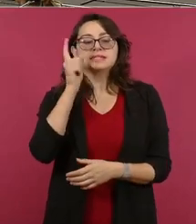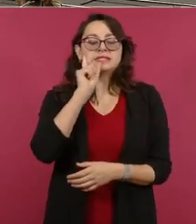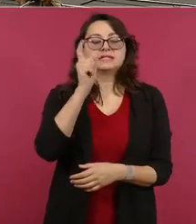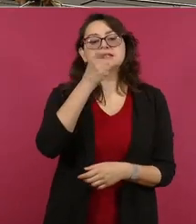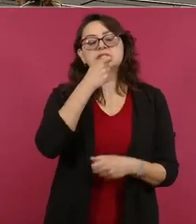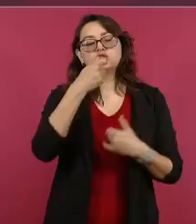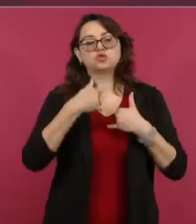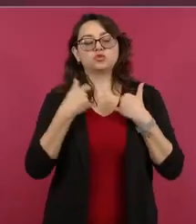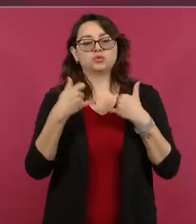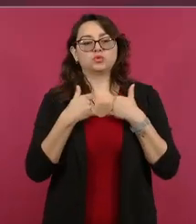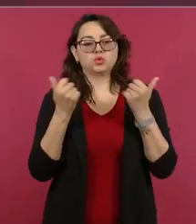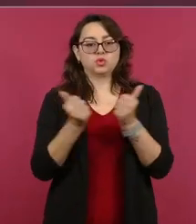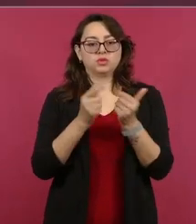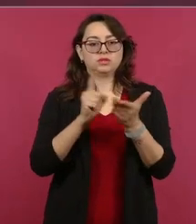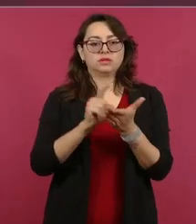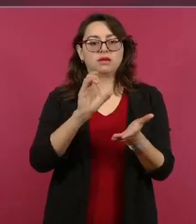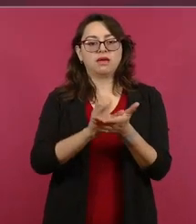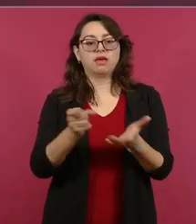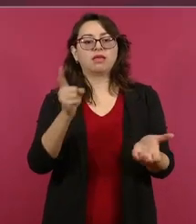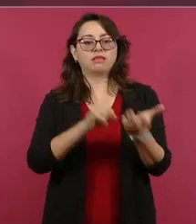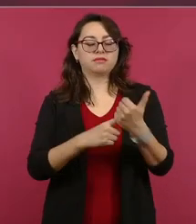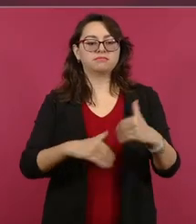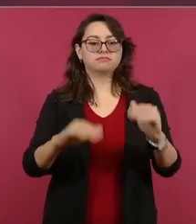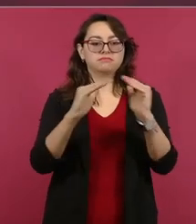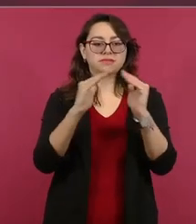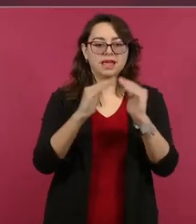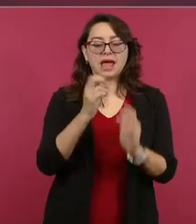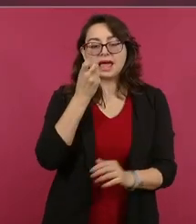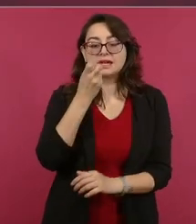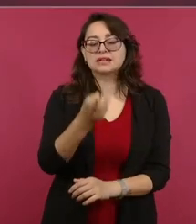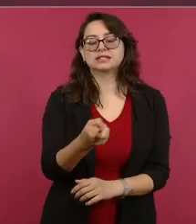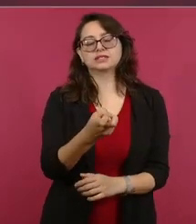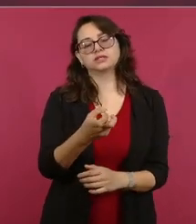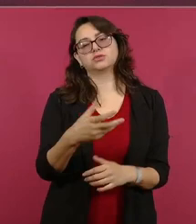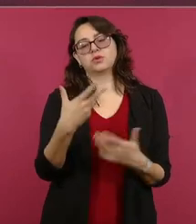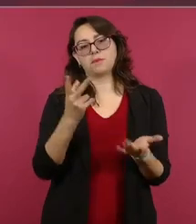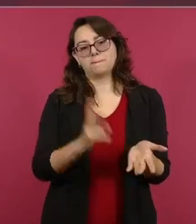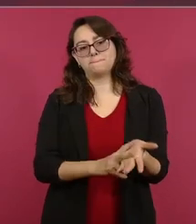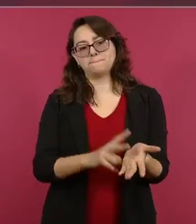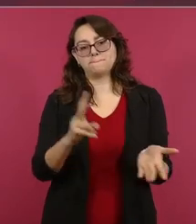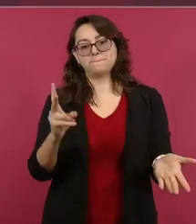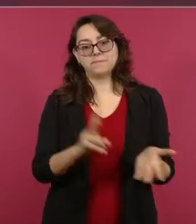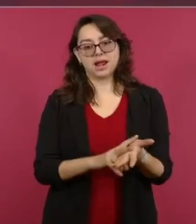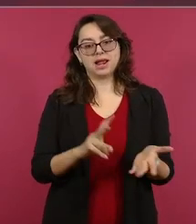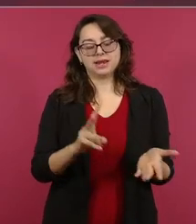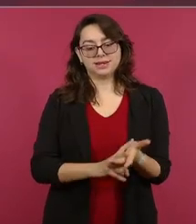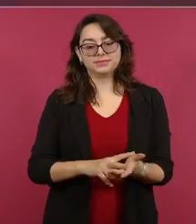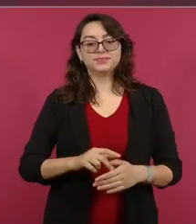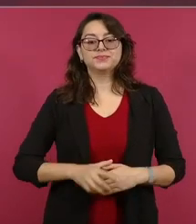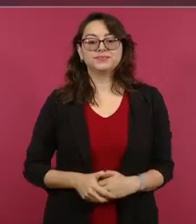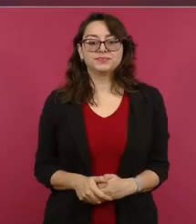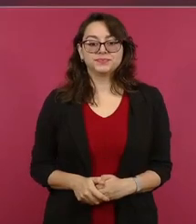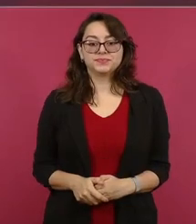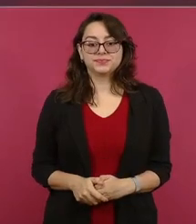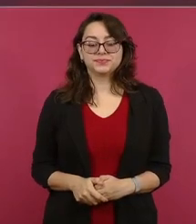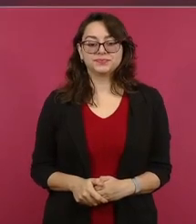estar en estas casas. Ese es el alma de todo.